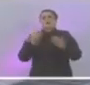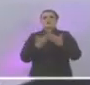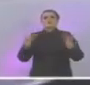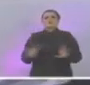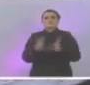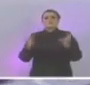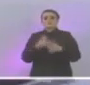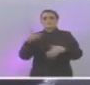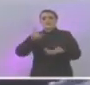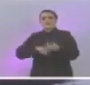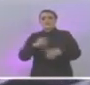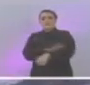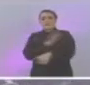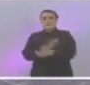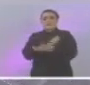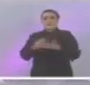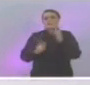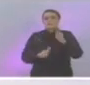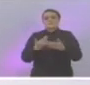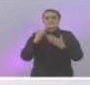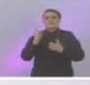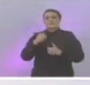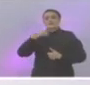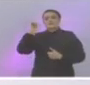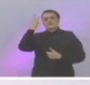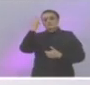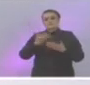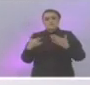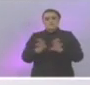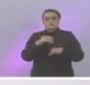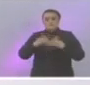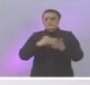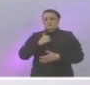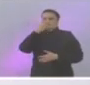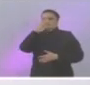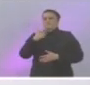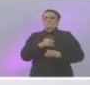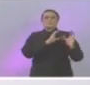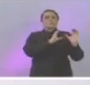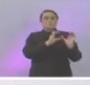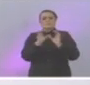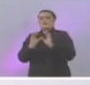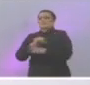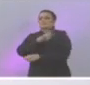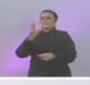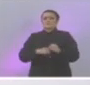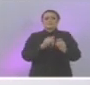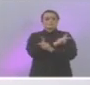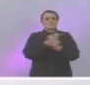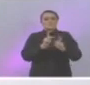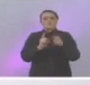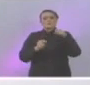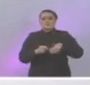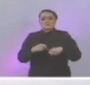la promoción de las energías limpias, San Luis Potosí acredita su compromiso con el cuidado del medio ambiente para